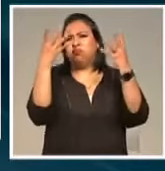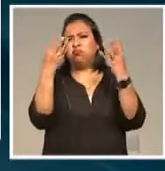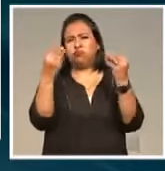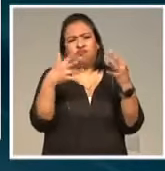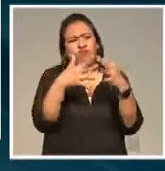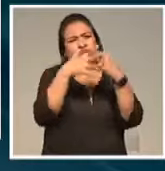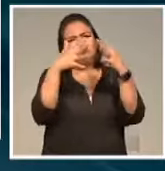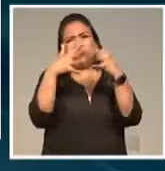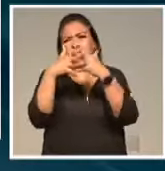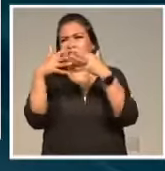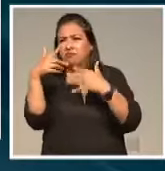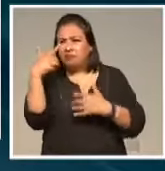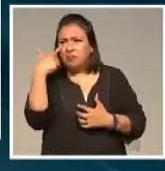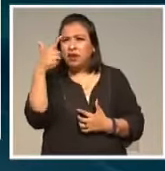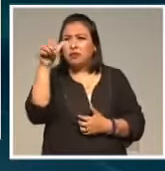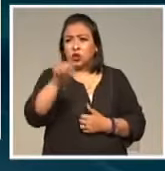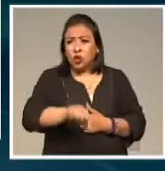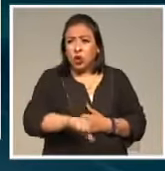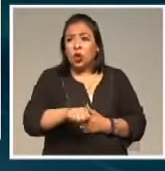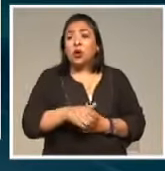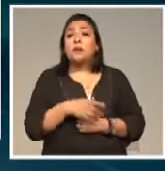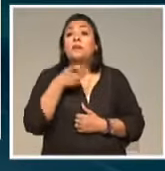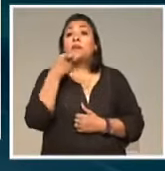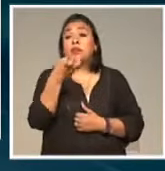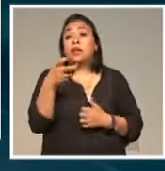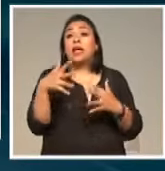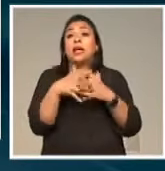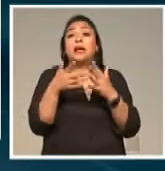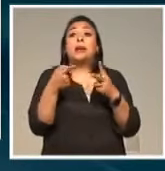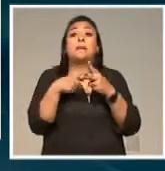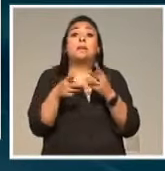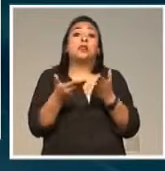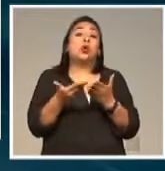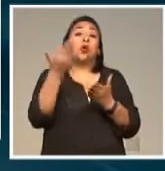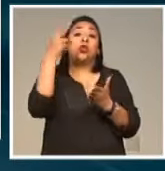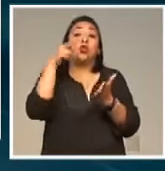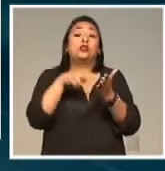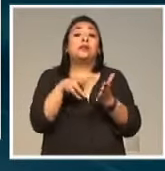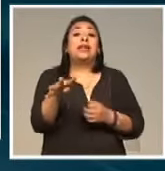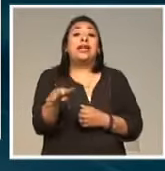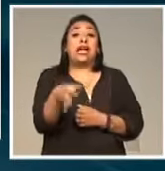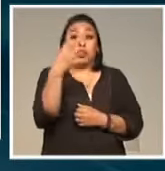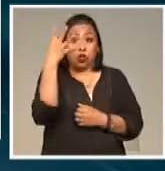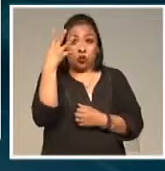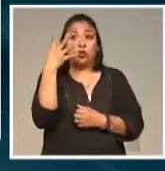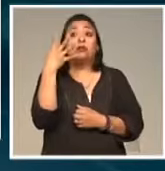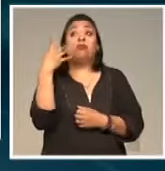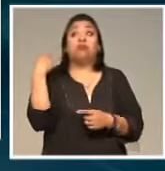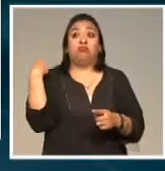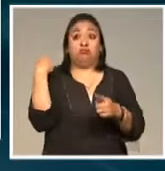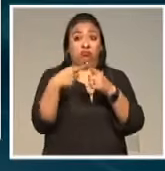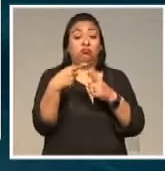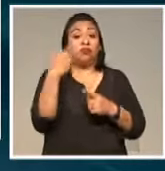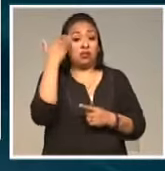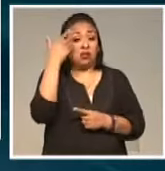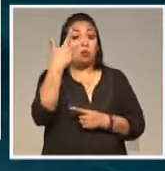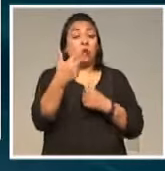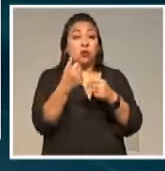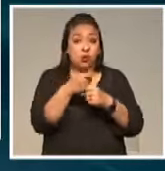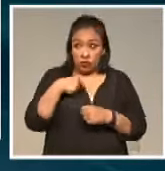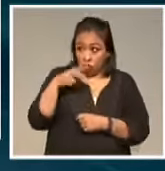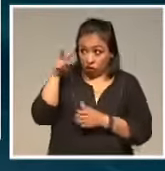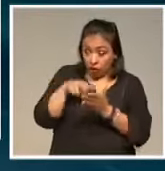podemos ver ahora, esta guerra empezó en 2014, entonces ya dura por 8 años.